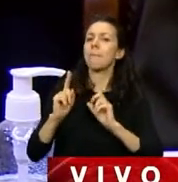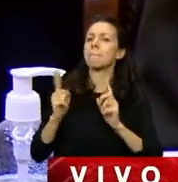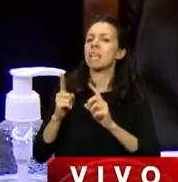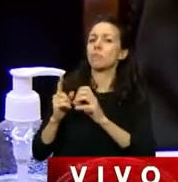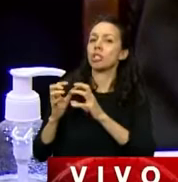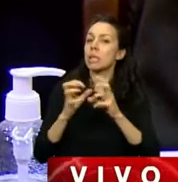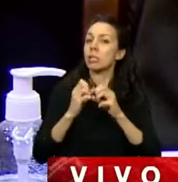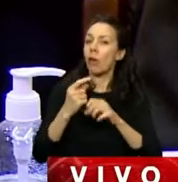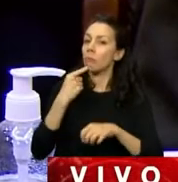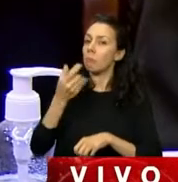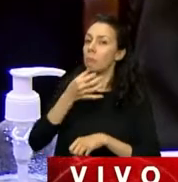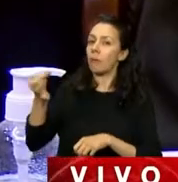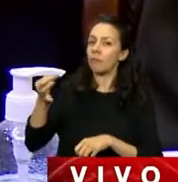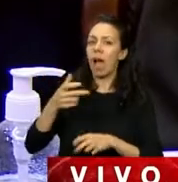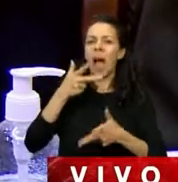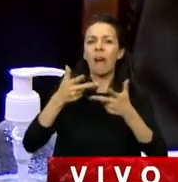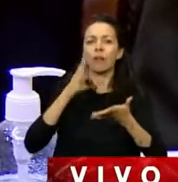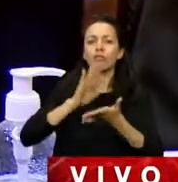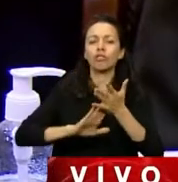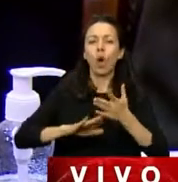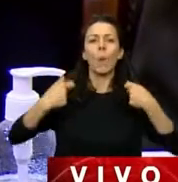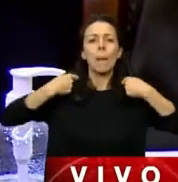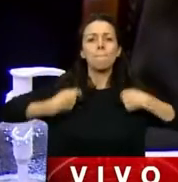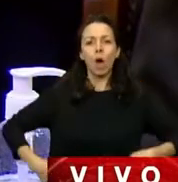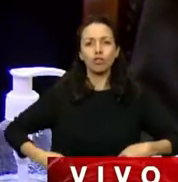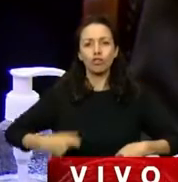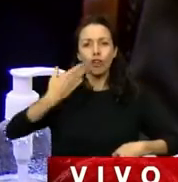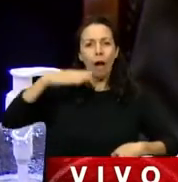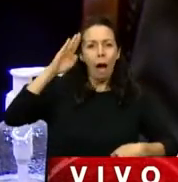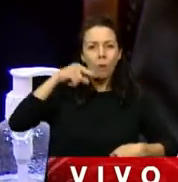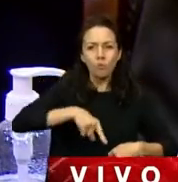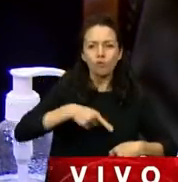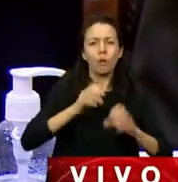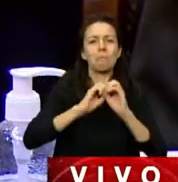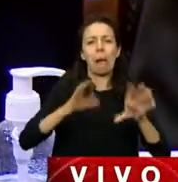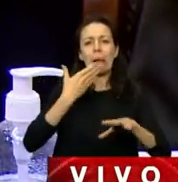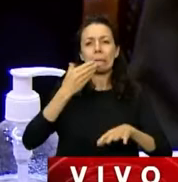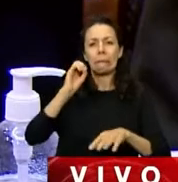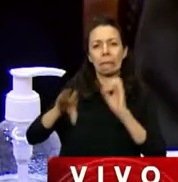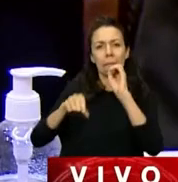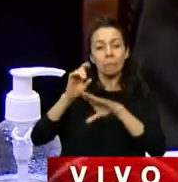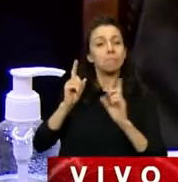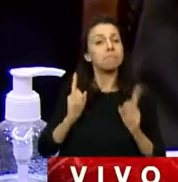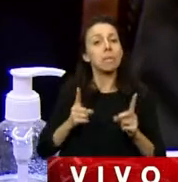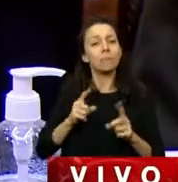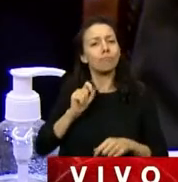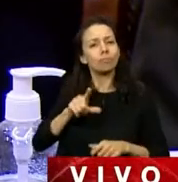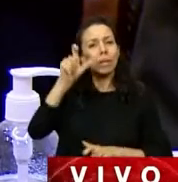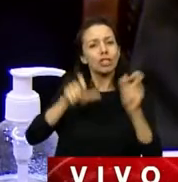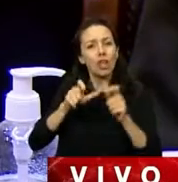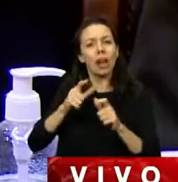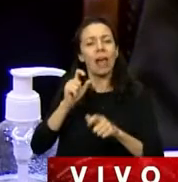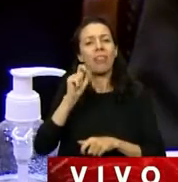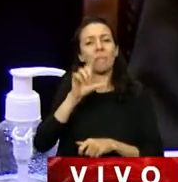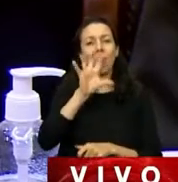forma despectiva del poncho, de este poncho, señor presidente, del poncho de todos los catamarqueños, porque por